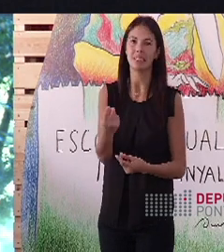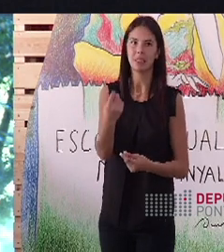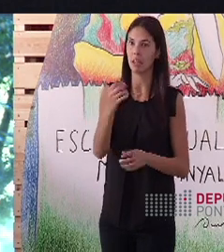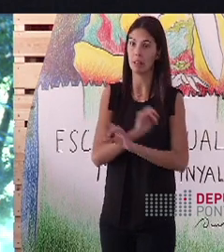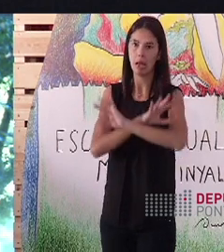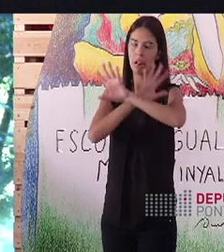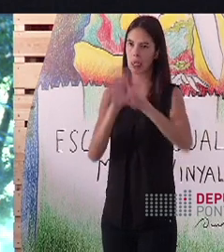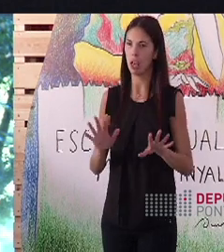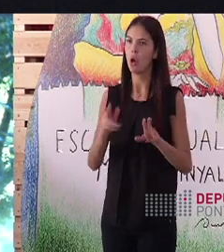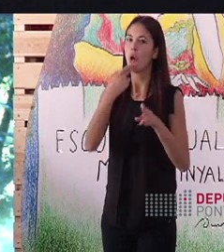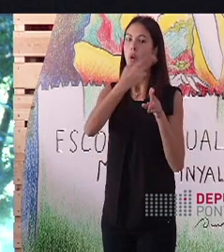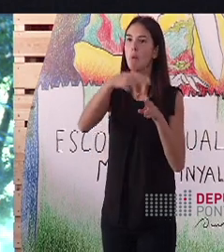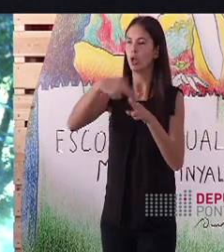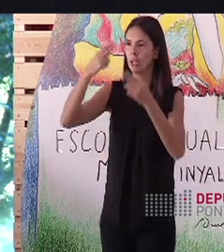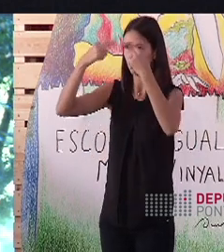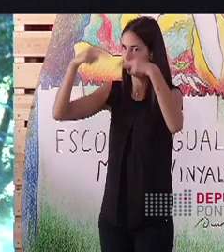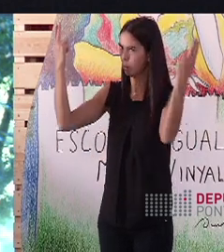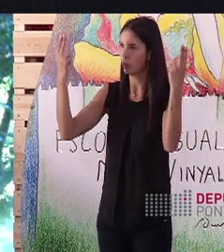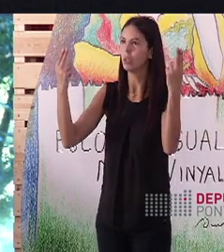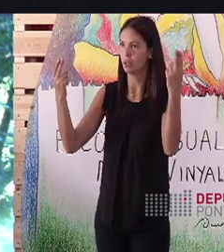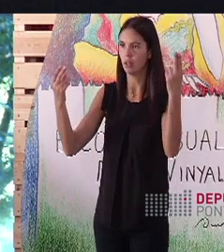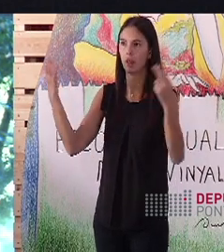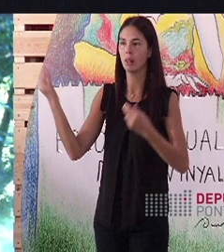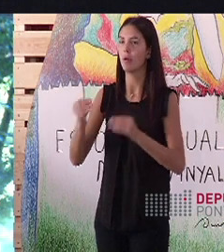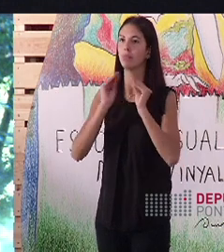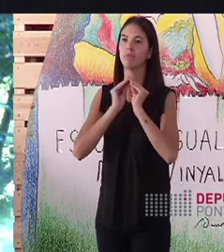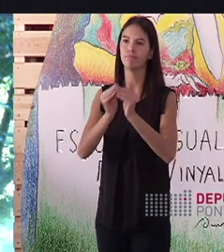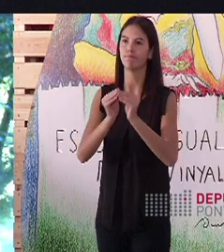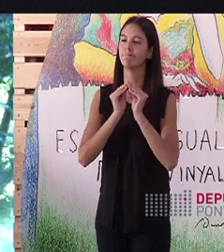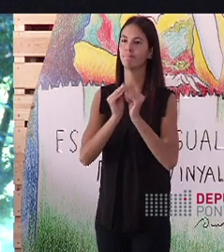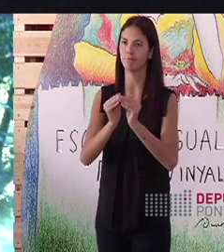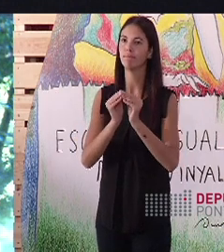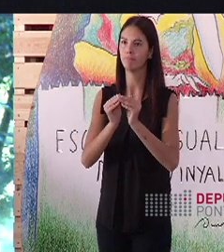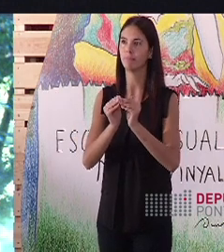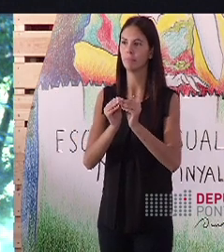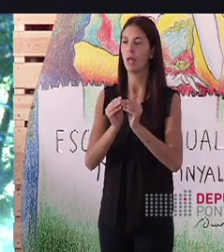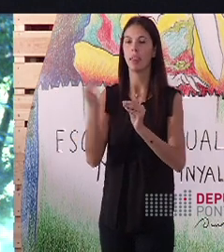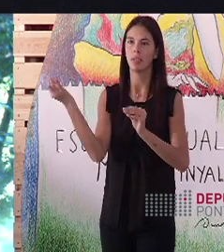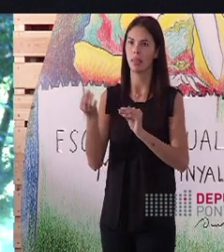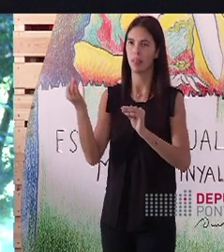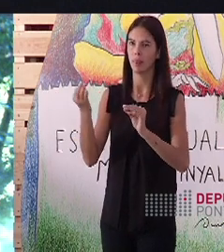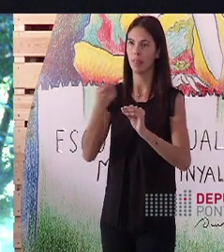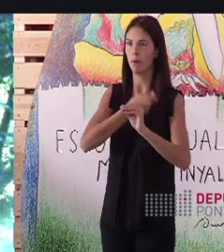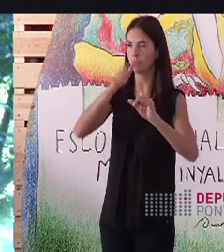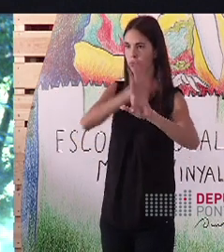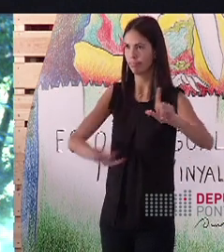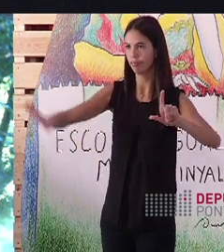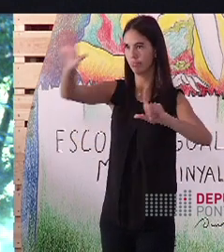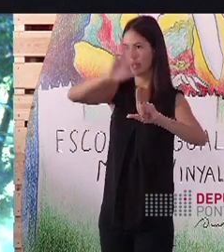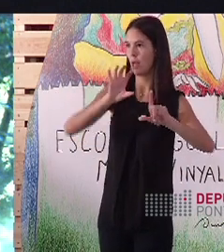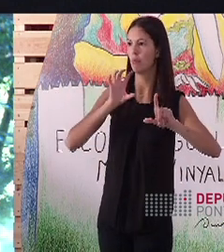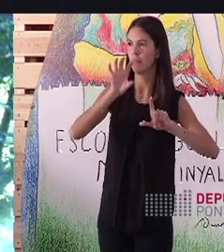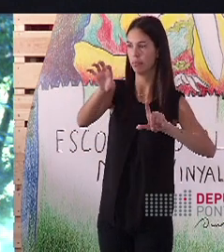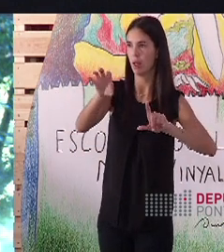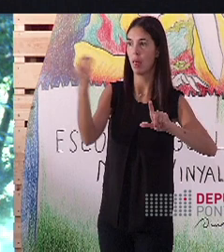indudablemente unas políticas públicas que se tienen que hacer, que tienen que ser estatales, que se